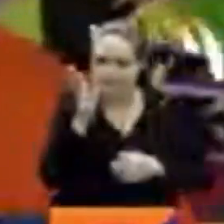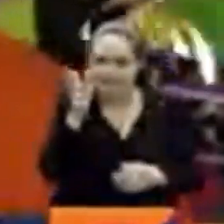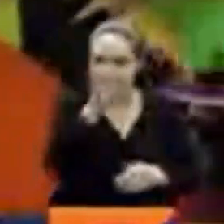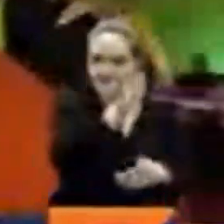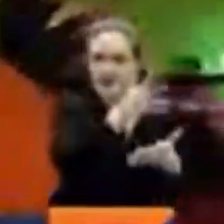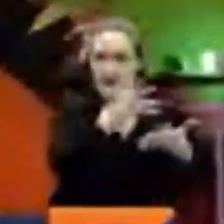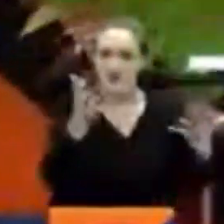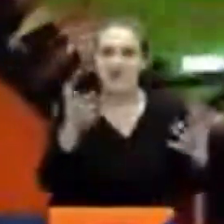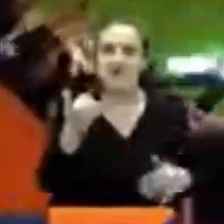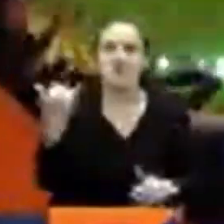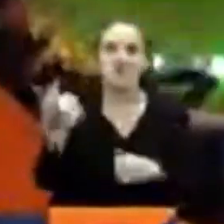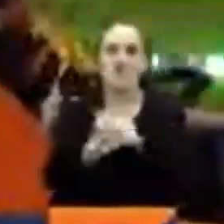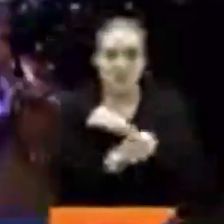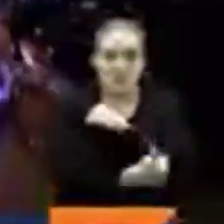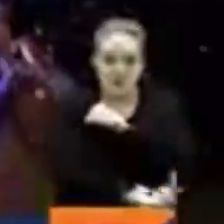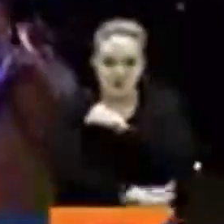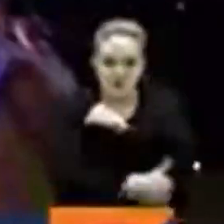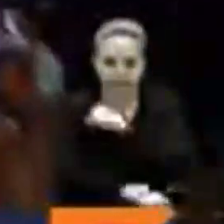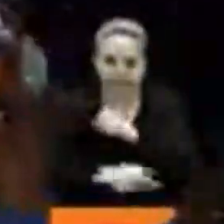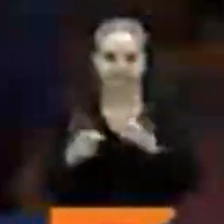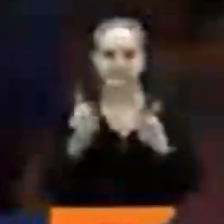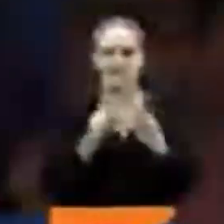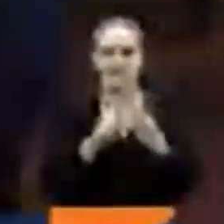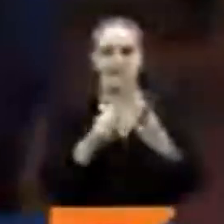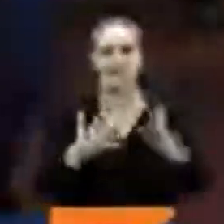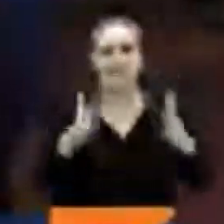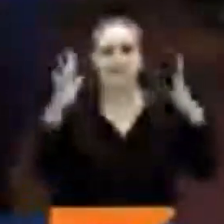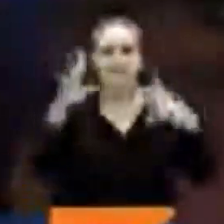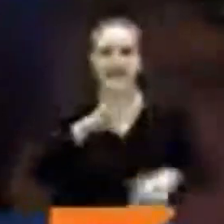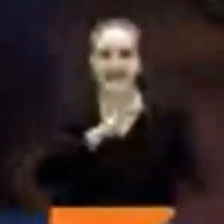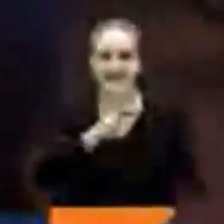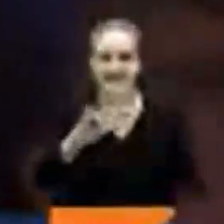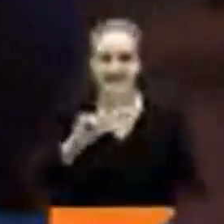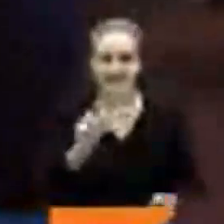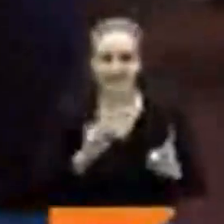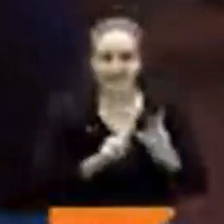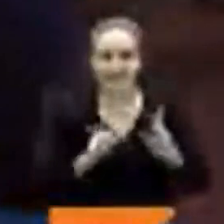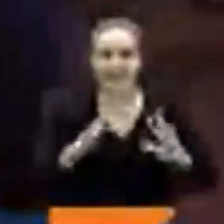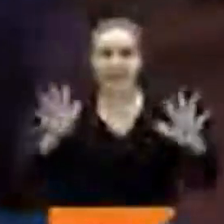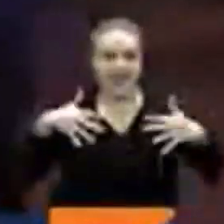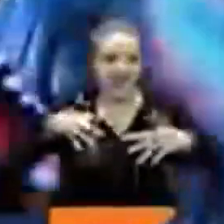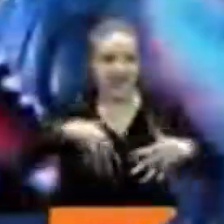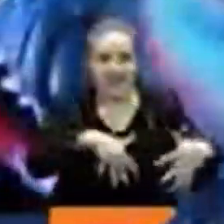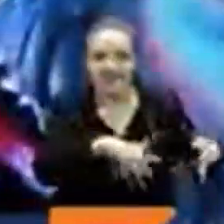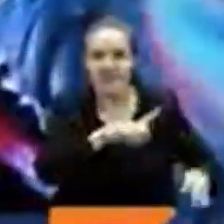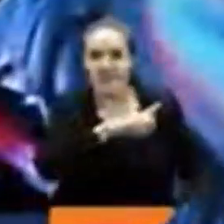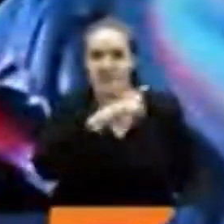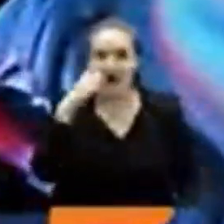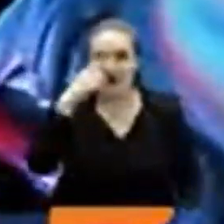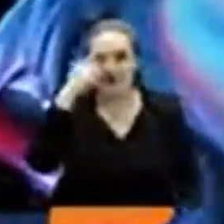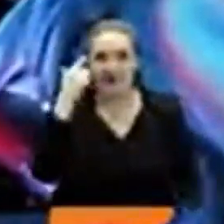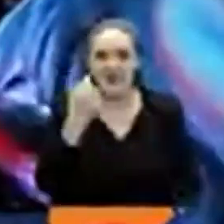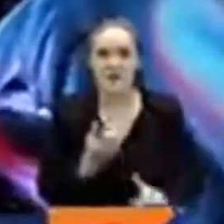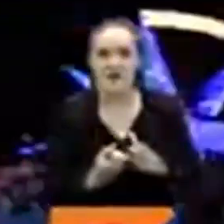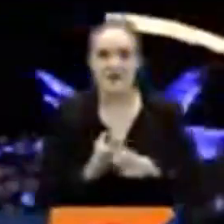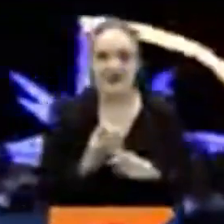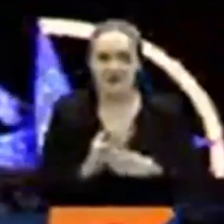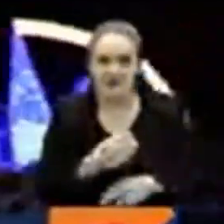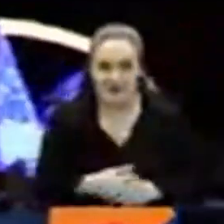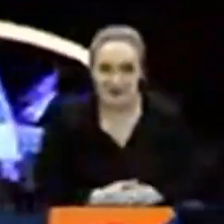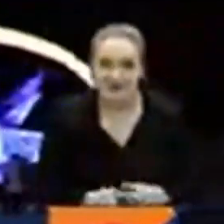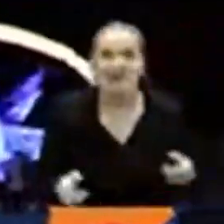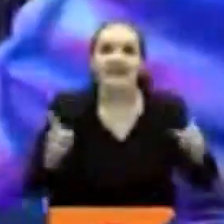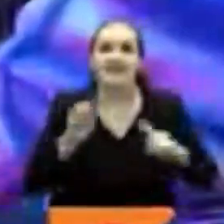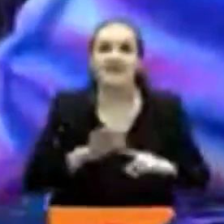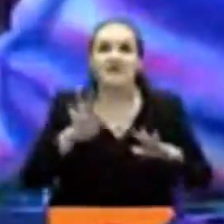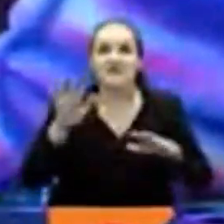el aguinaldo boyacense, la feria de Cali, los carnavales de blancos y negros en Pasto y el carnaval de